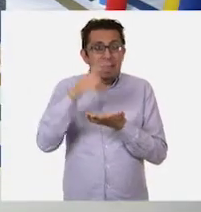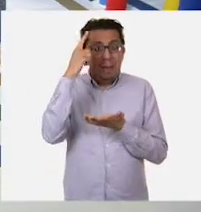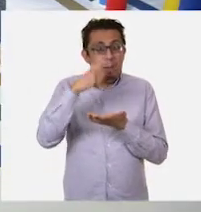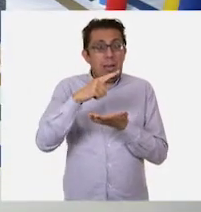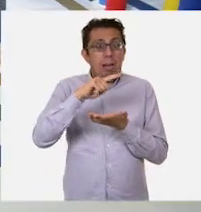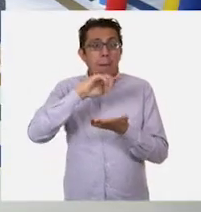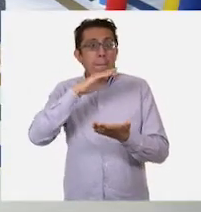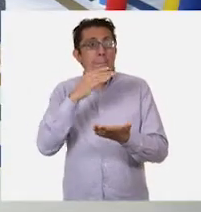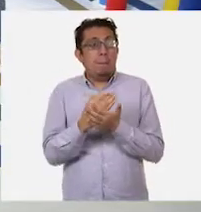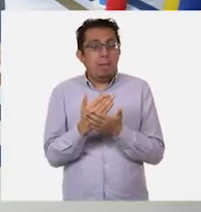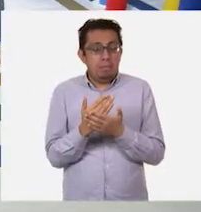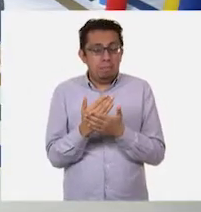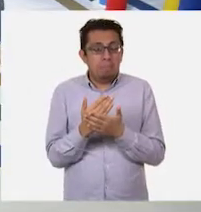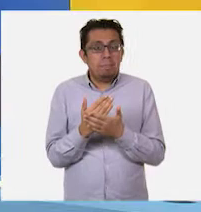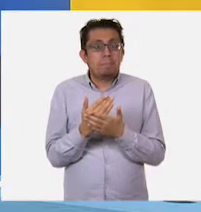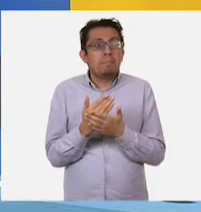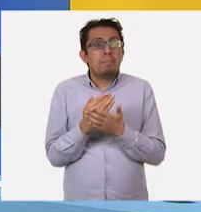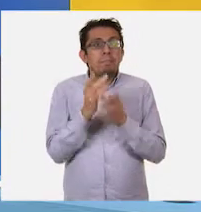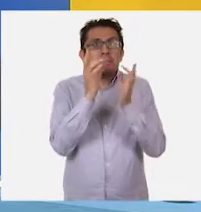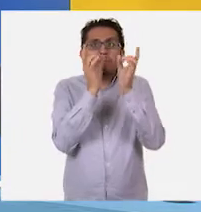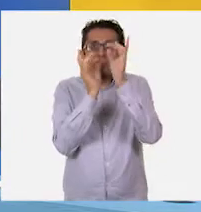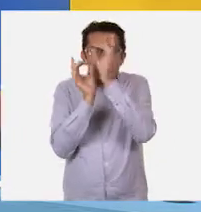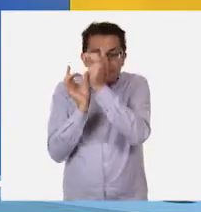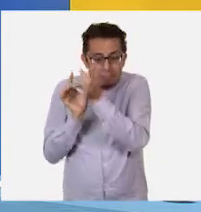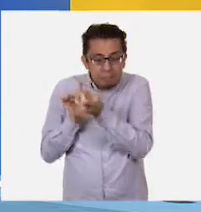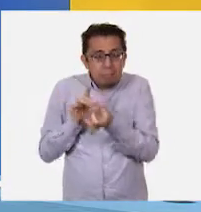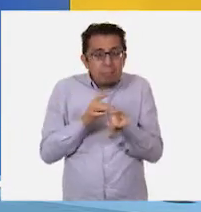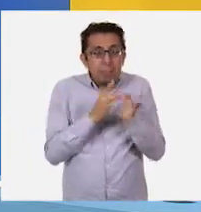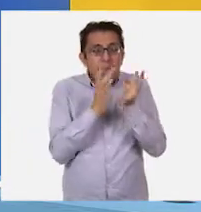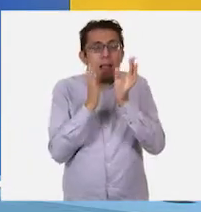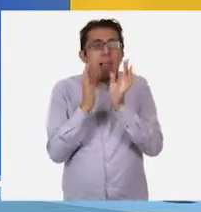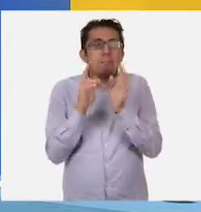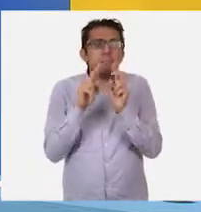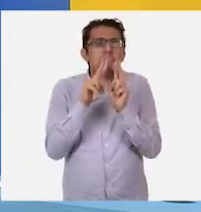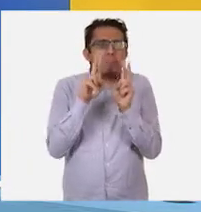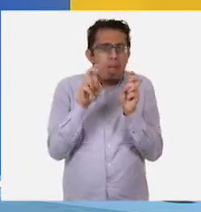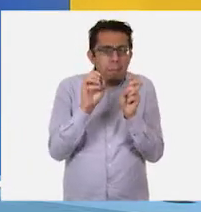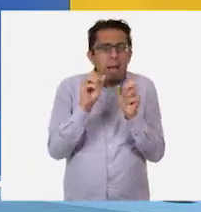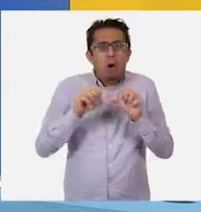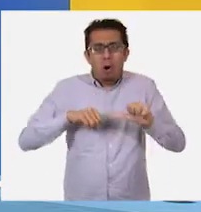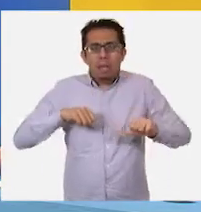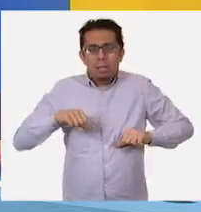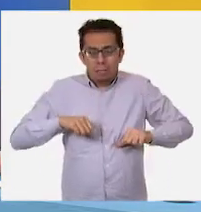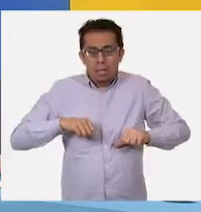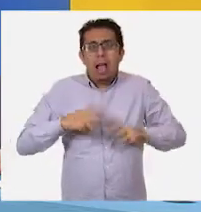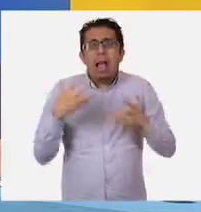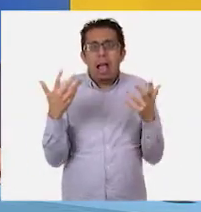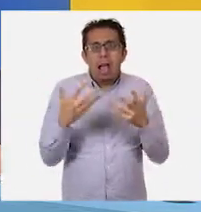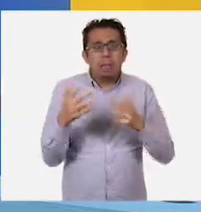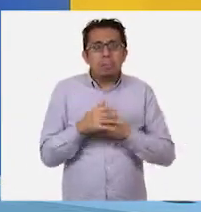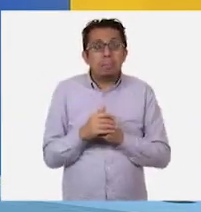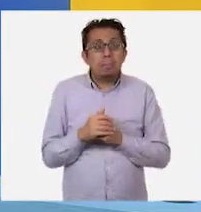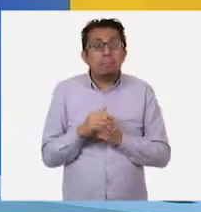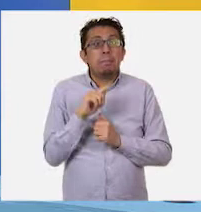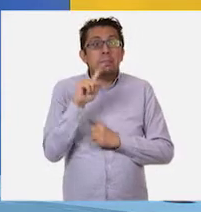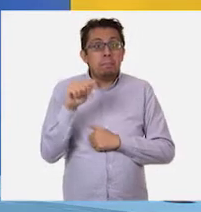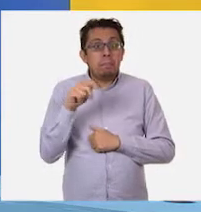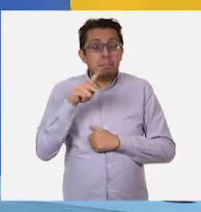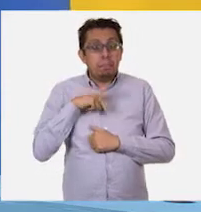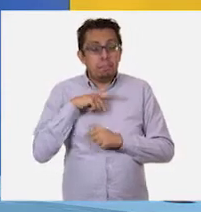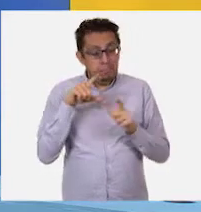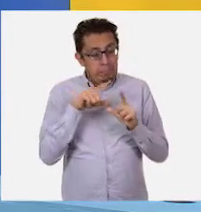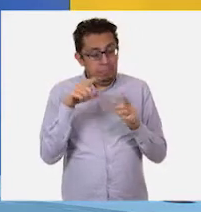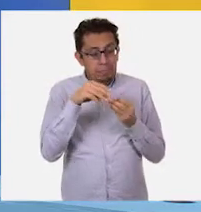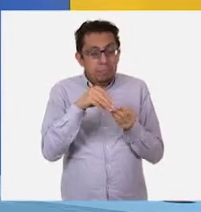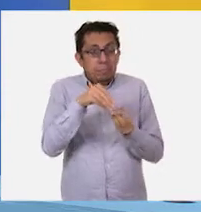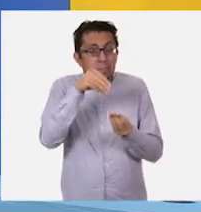La flecha señalará un tema o una actividad a realizar. Entonces, leeré de mis tarjetas la